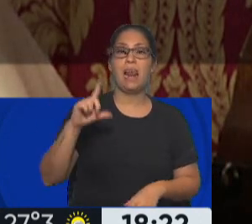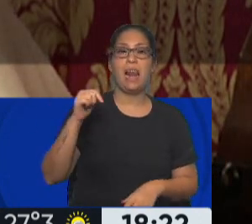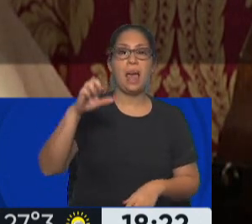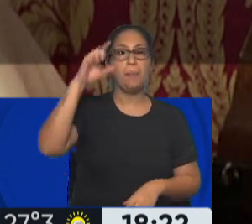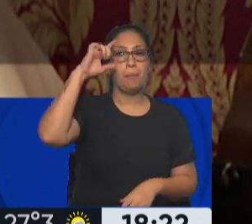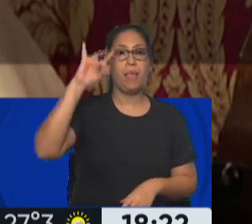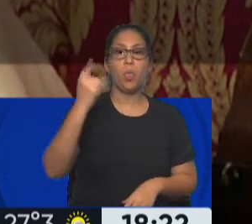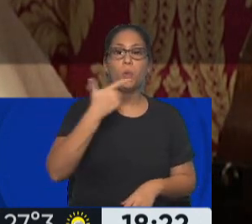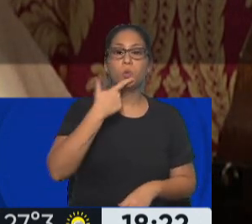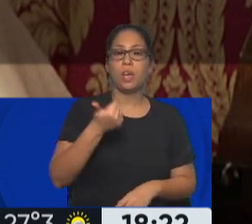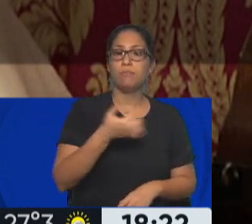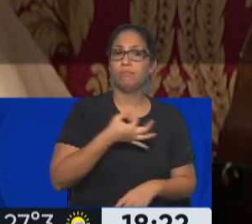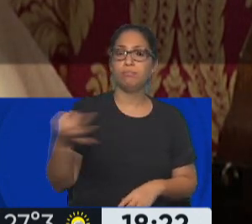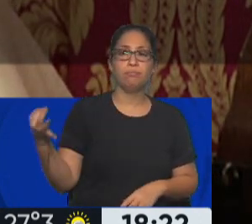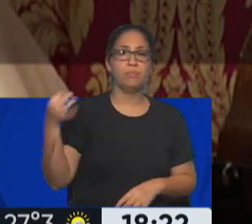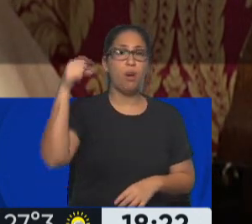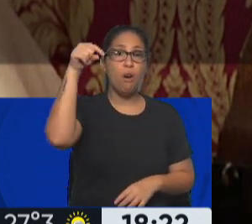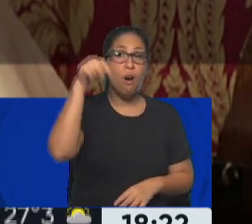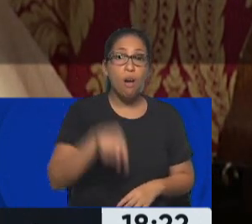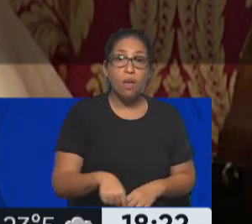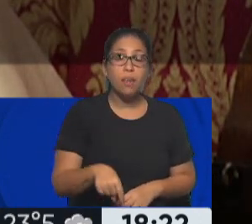a Lampedusa.